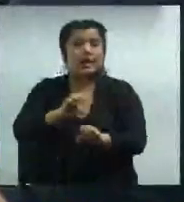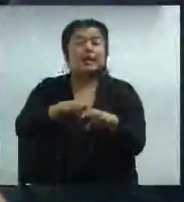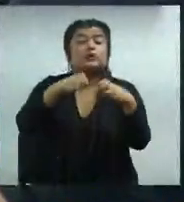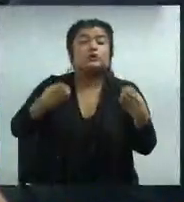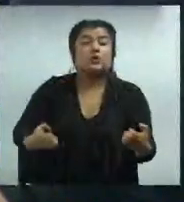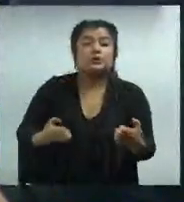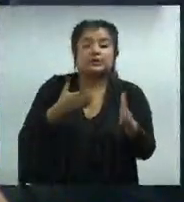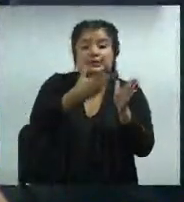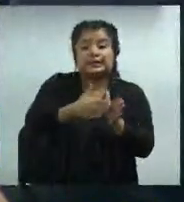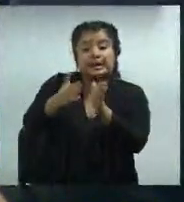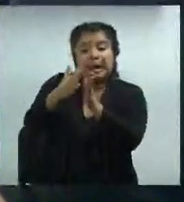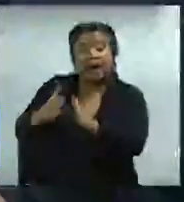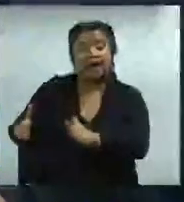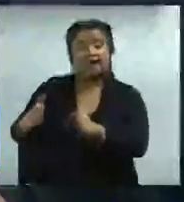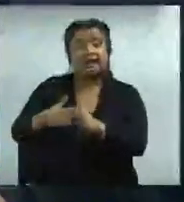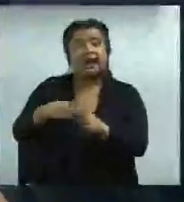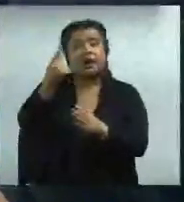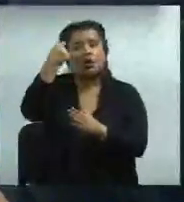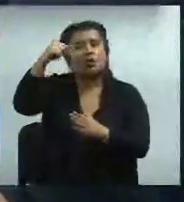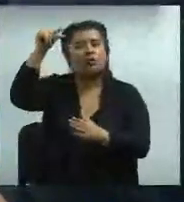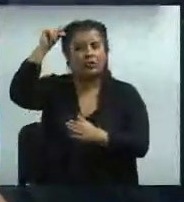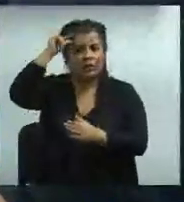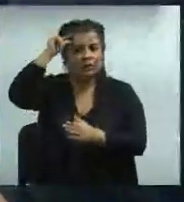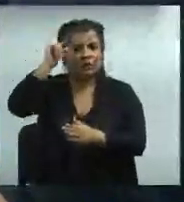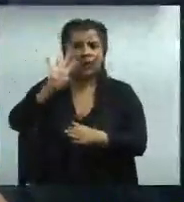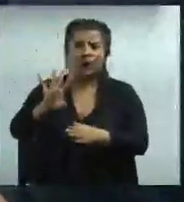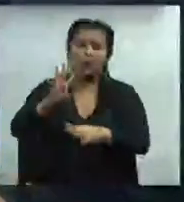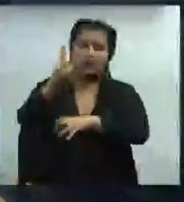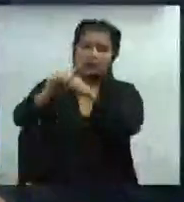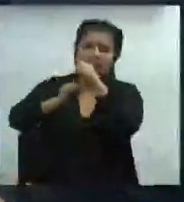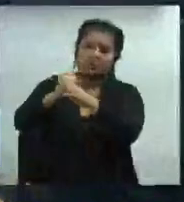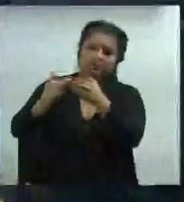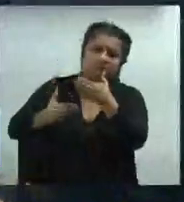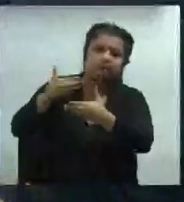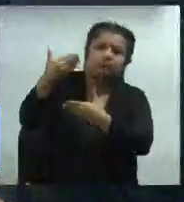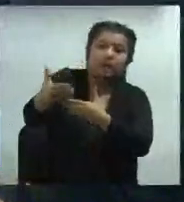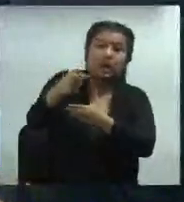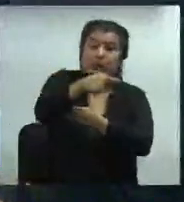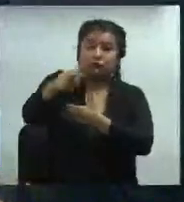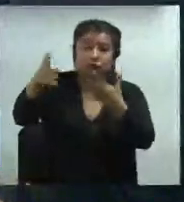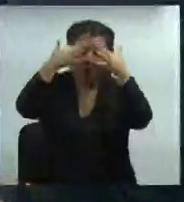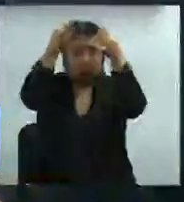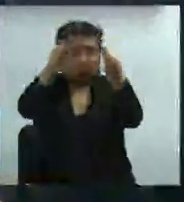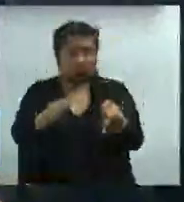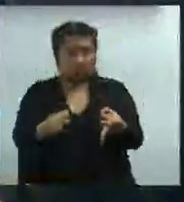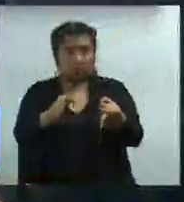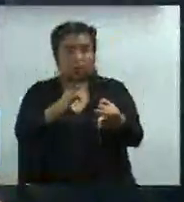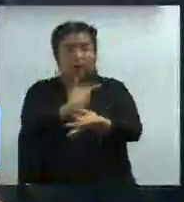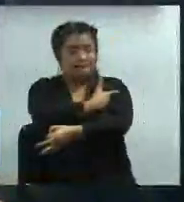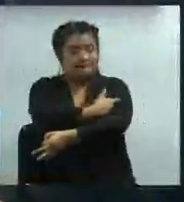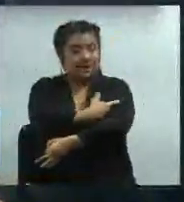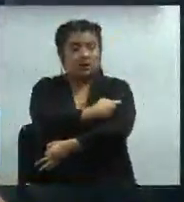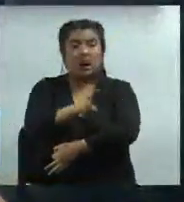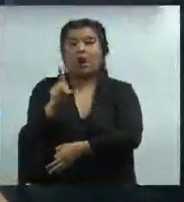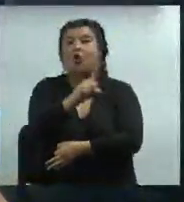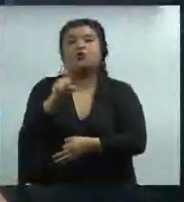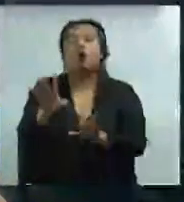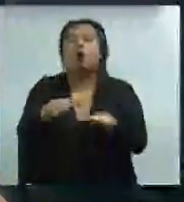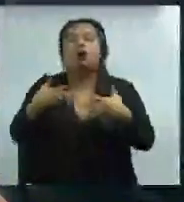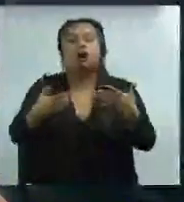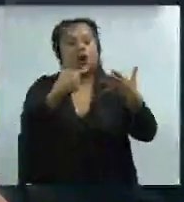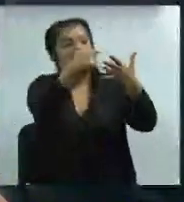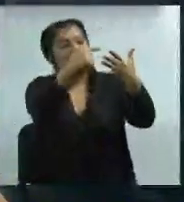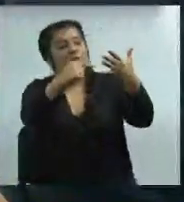gobierno que llega, cada 4 años, decide si vacuna o no y qué vacunas